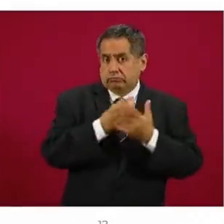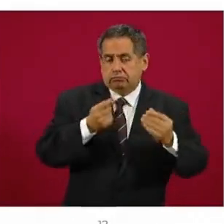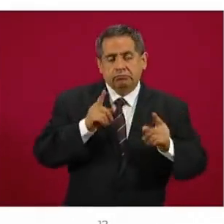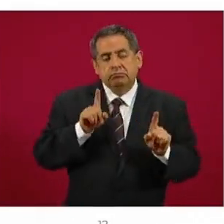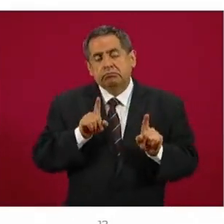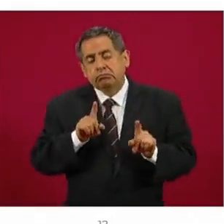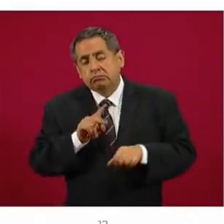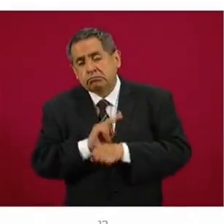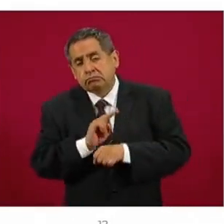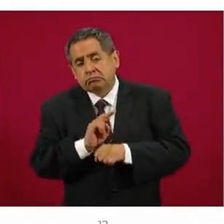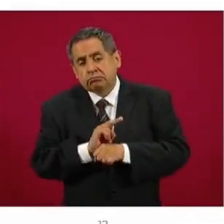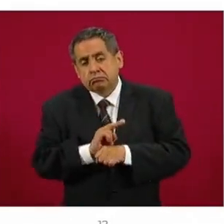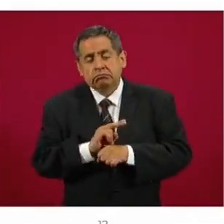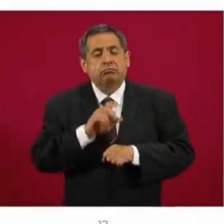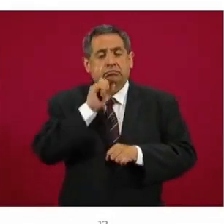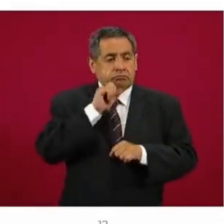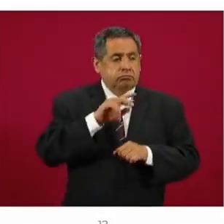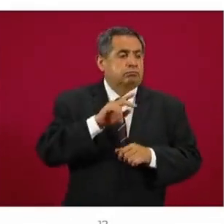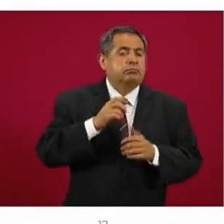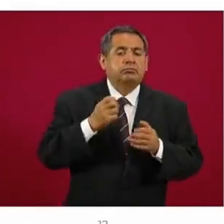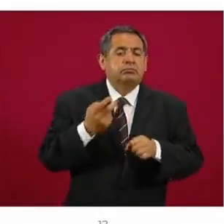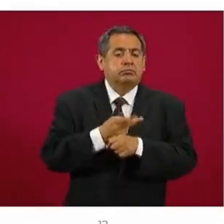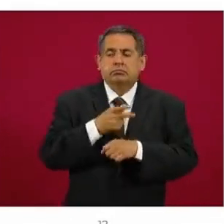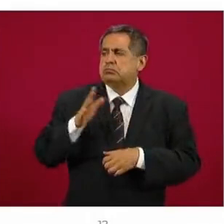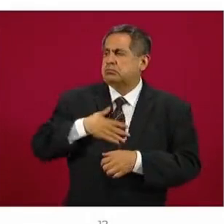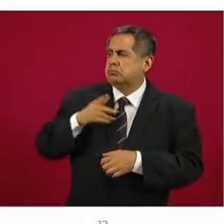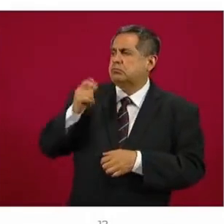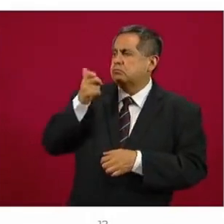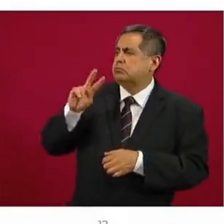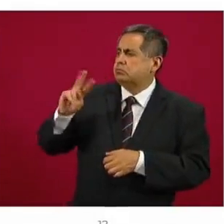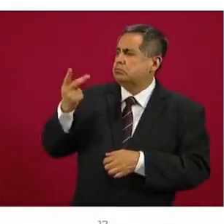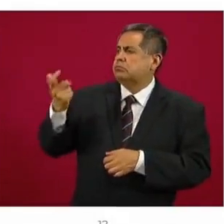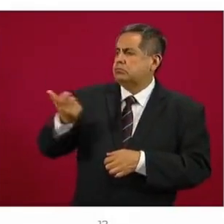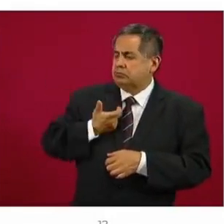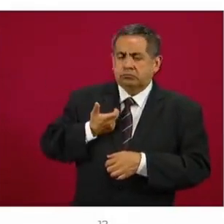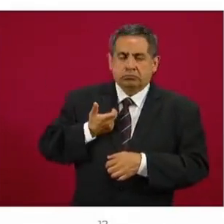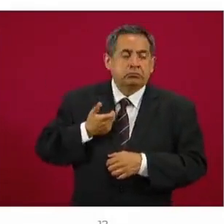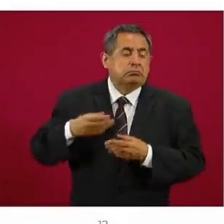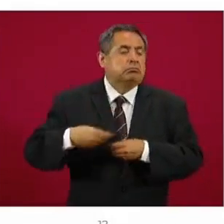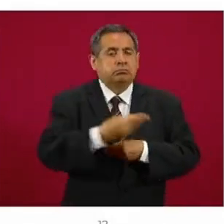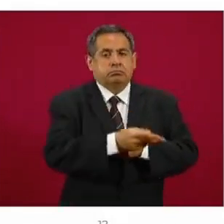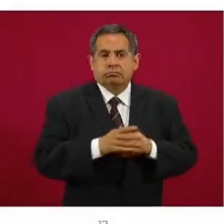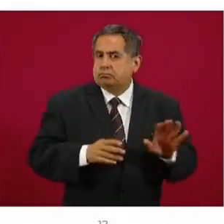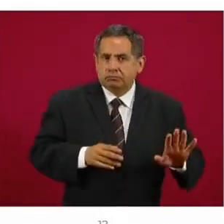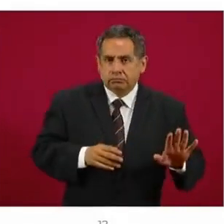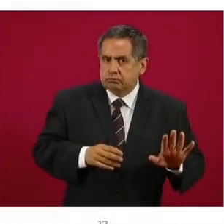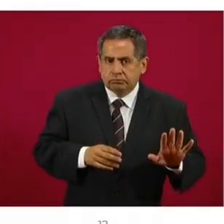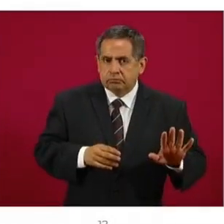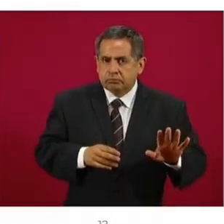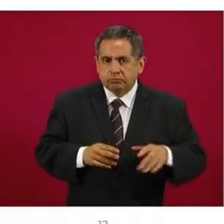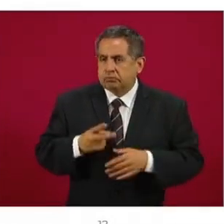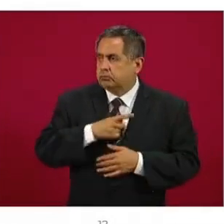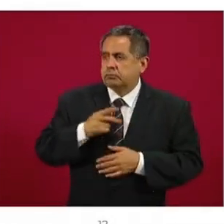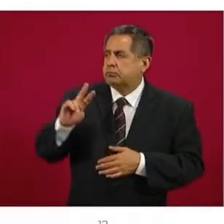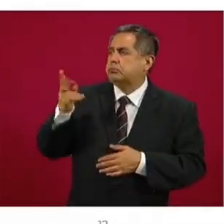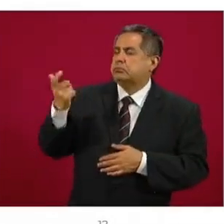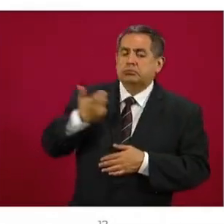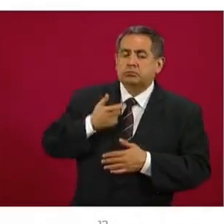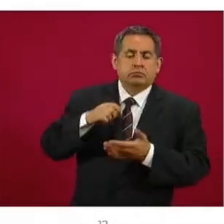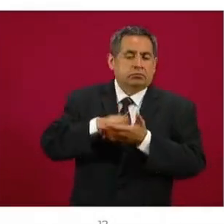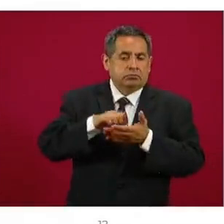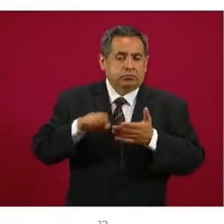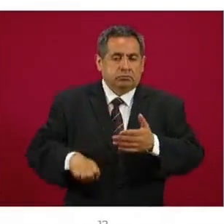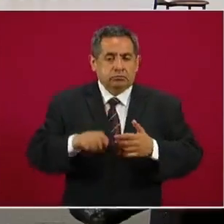Y aparte se revisaron mucho las solicitudes de devoluciones, porque hay muchas devoluciones de lo indebido. Por ejemplo,